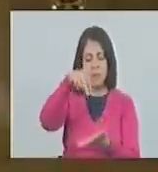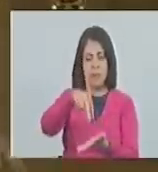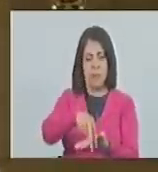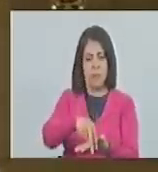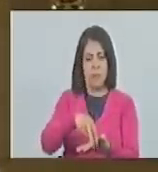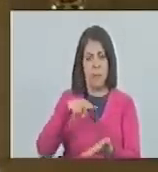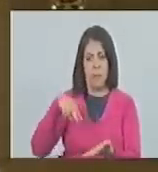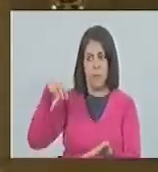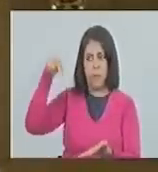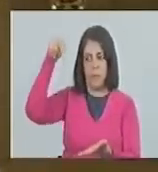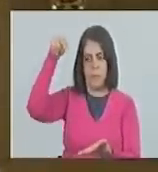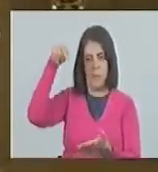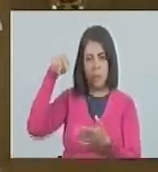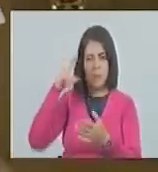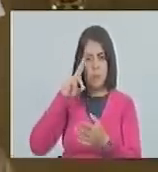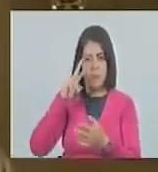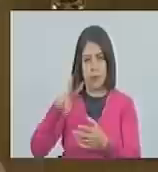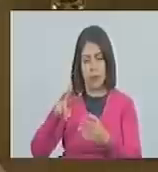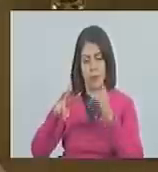yo subía a mi celda,